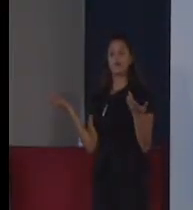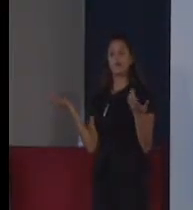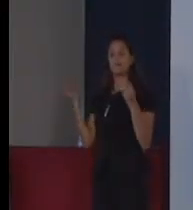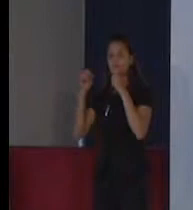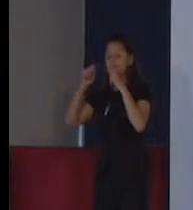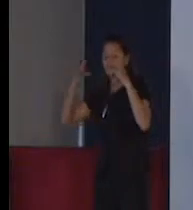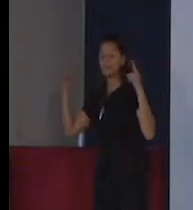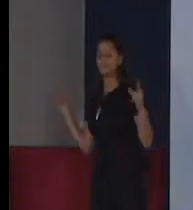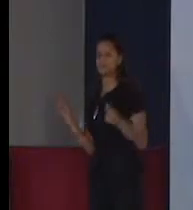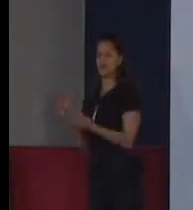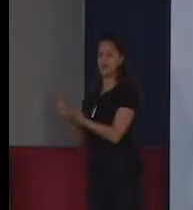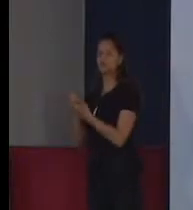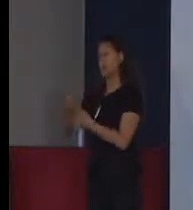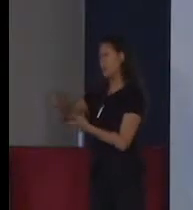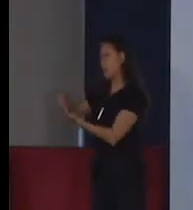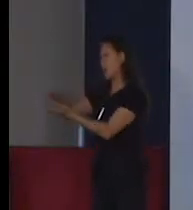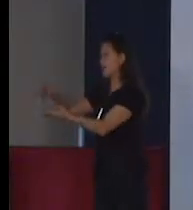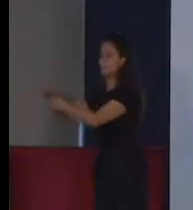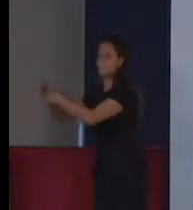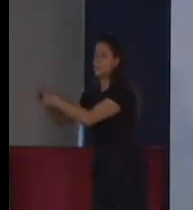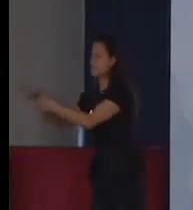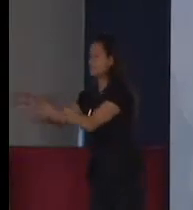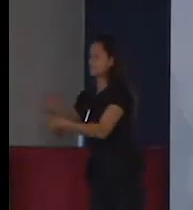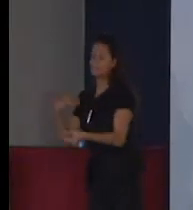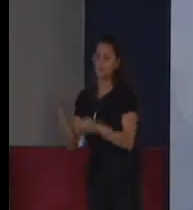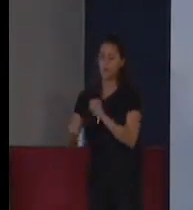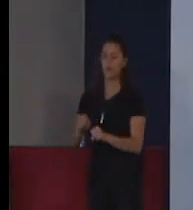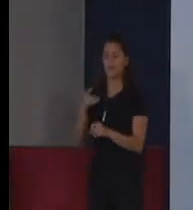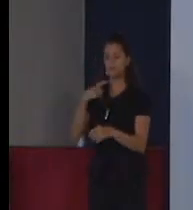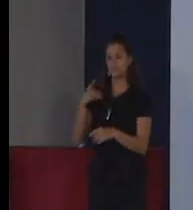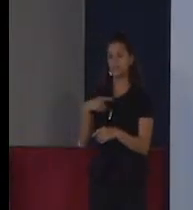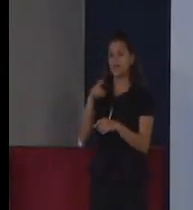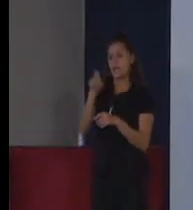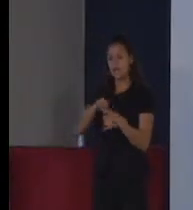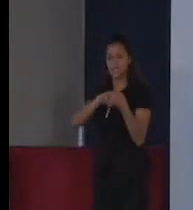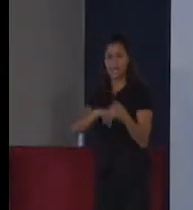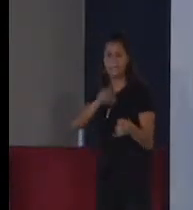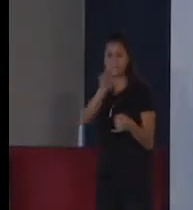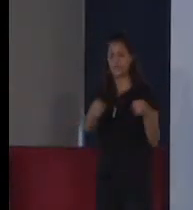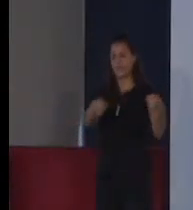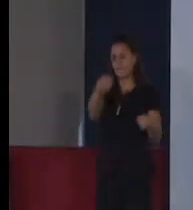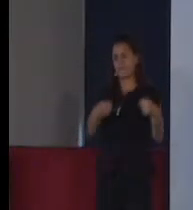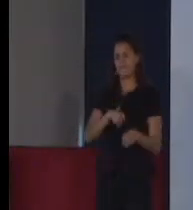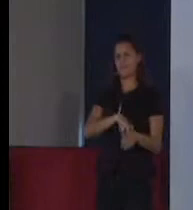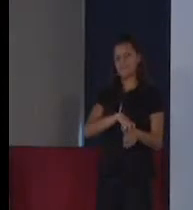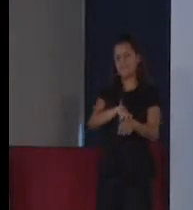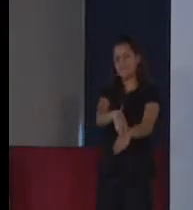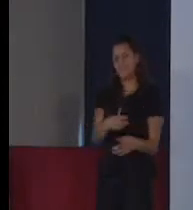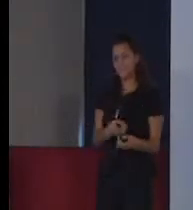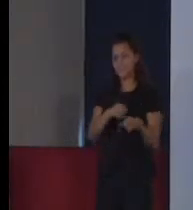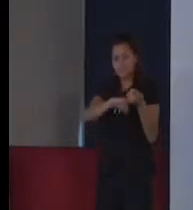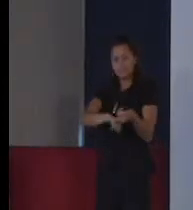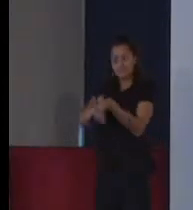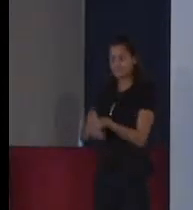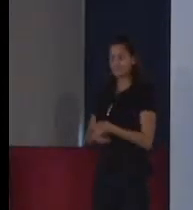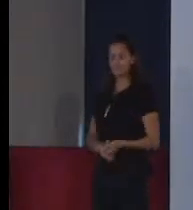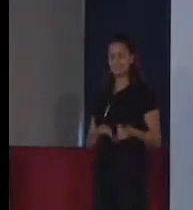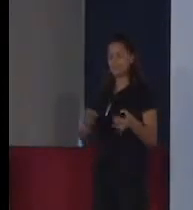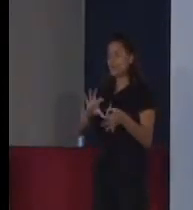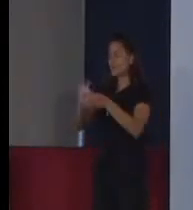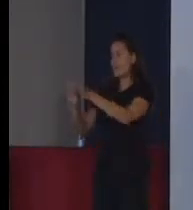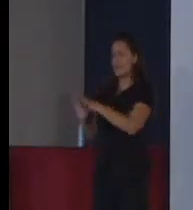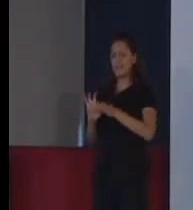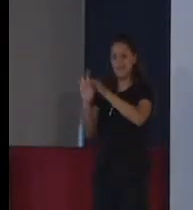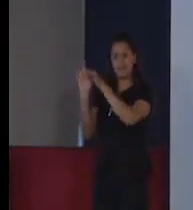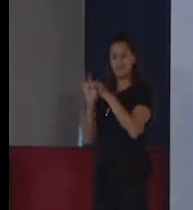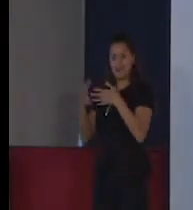pan para poderlo comprar, para poder desayunar, el señor del transporte para que pudiéramos llegar. O sea, todo el tiempo trabajamos en red. Esa es la misma lógica